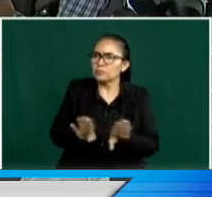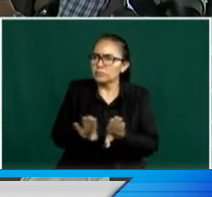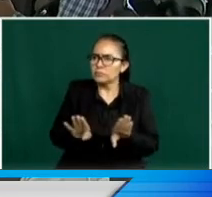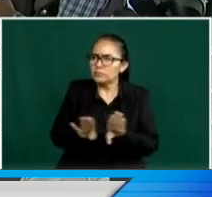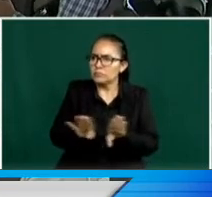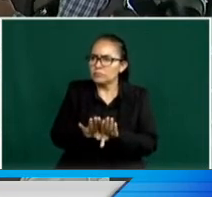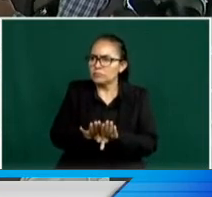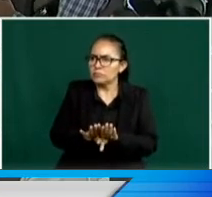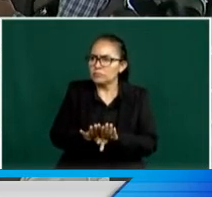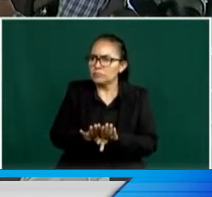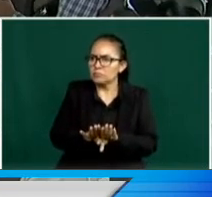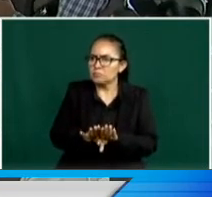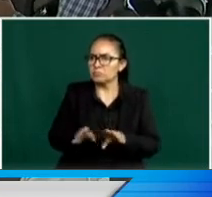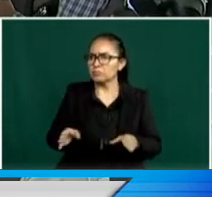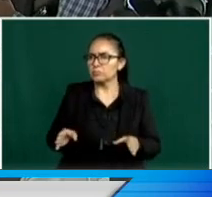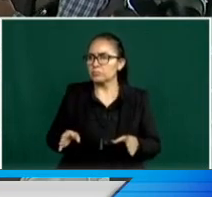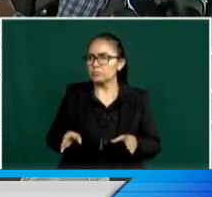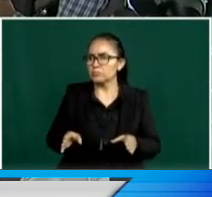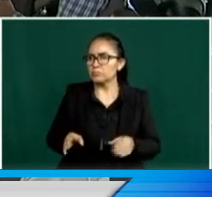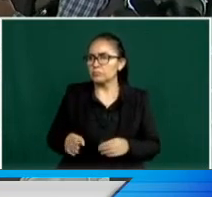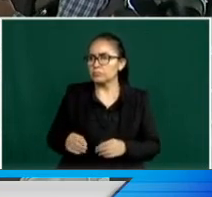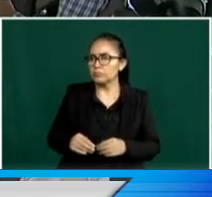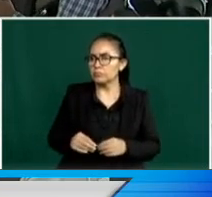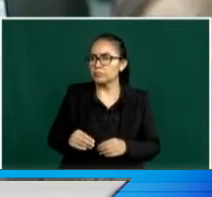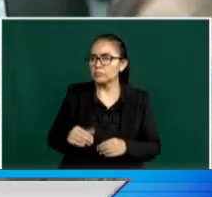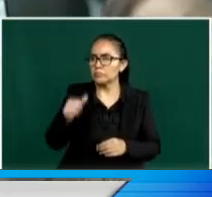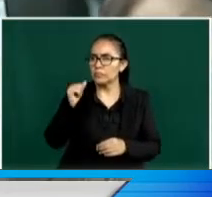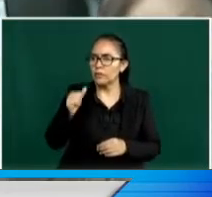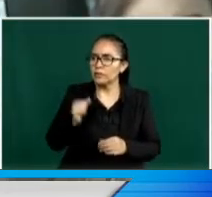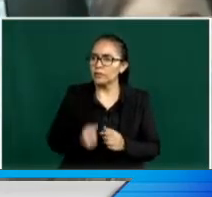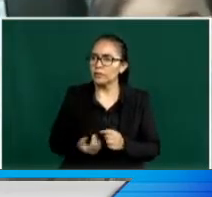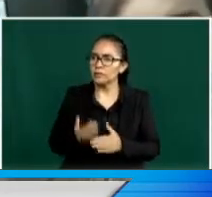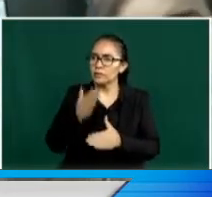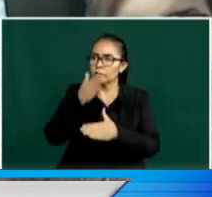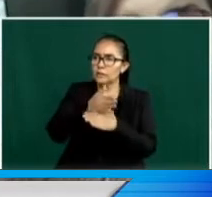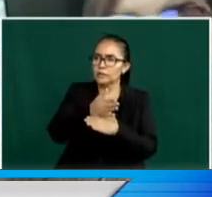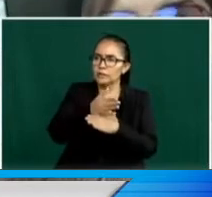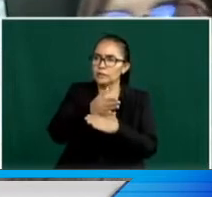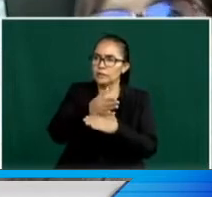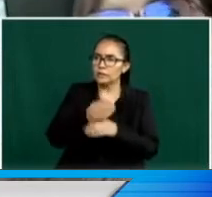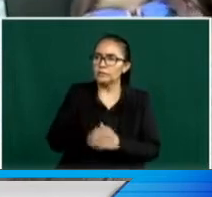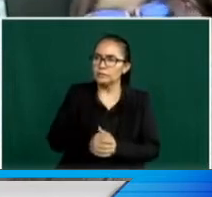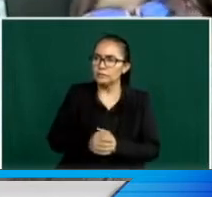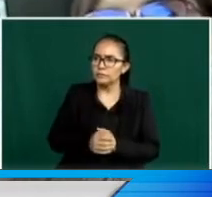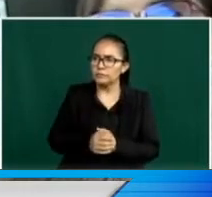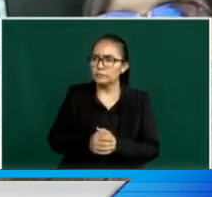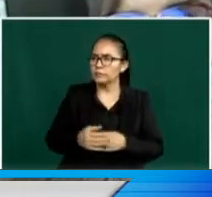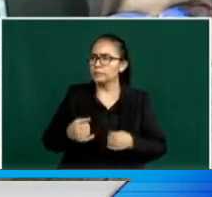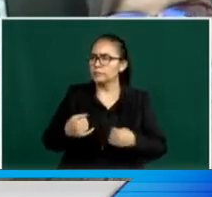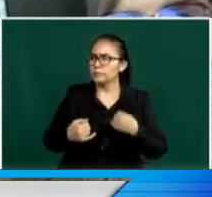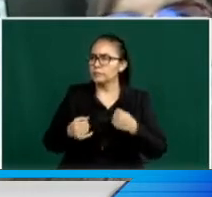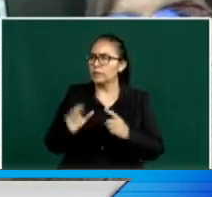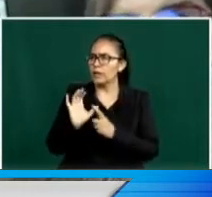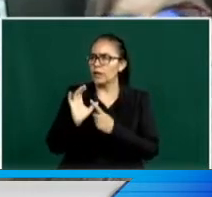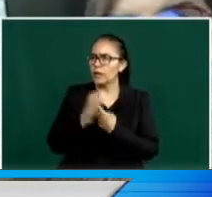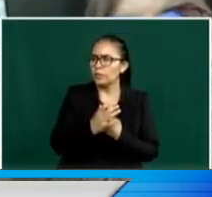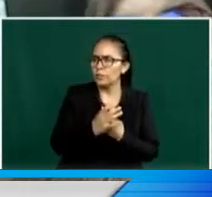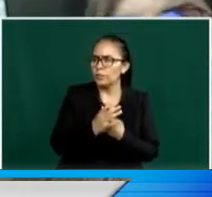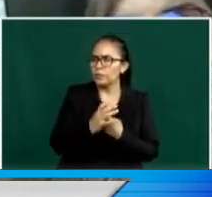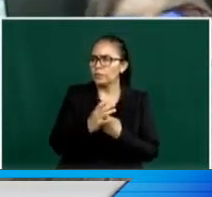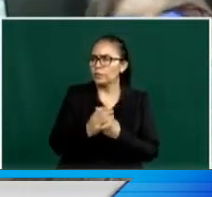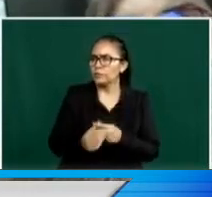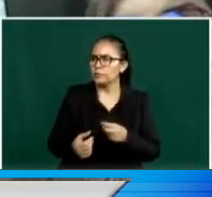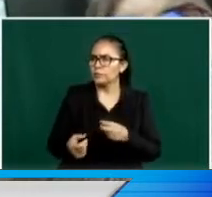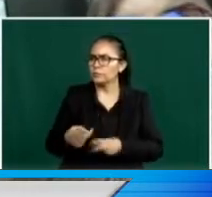No hubo una investigación. Reportera denuncia a policías municipales y al gobernador de Nayarit de colusión en secuestros y asesinatos